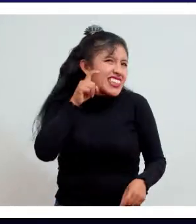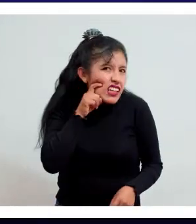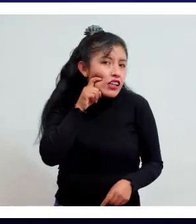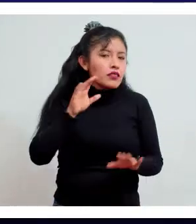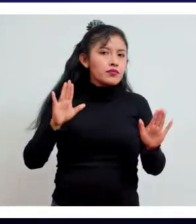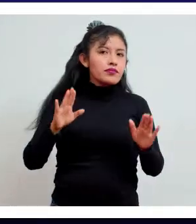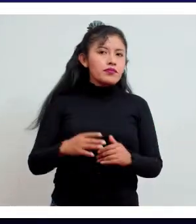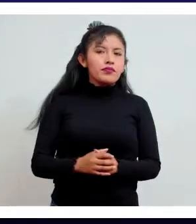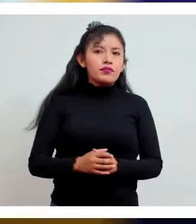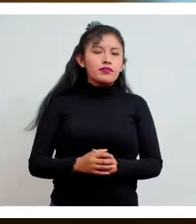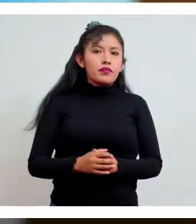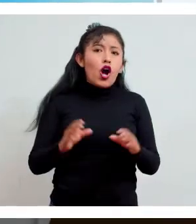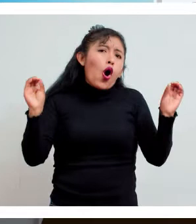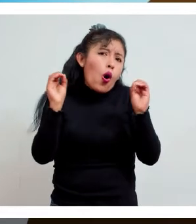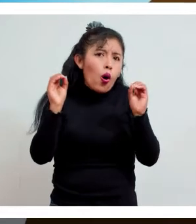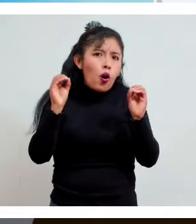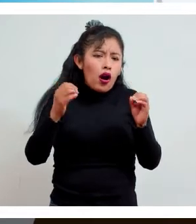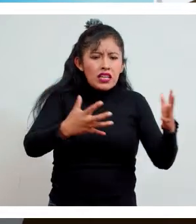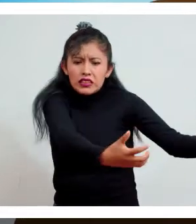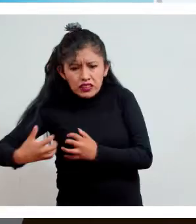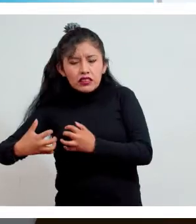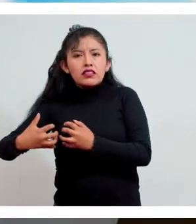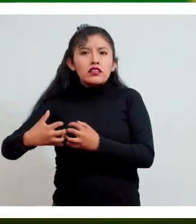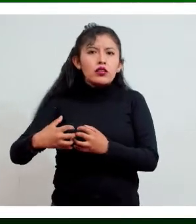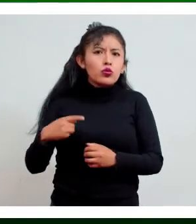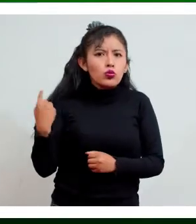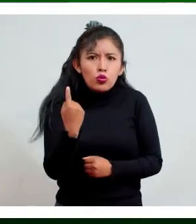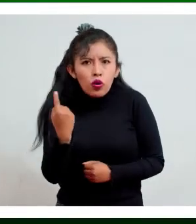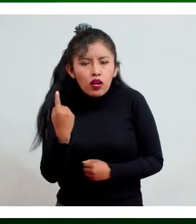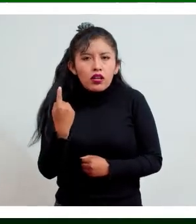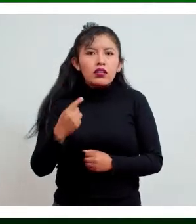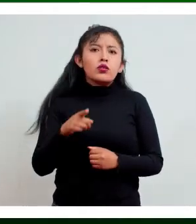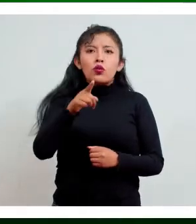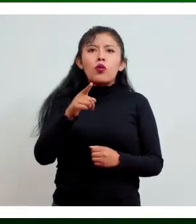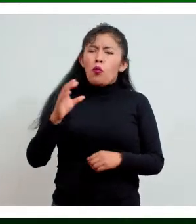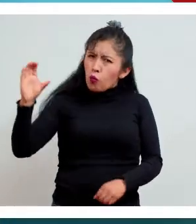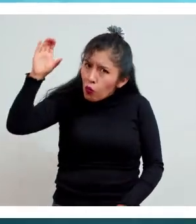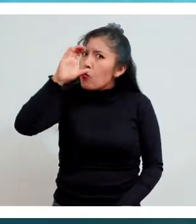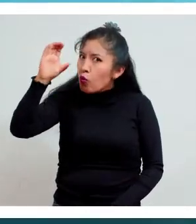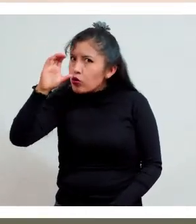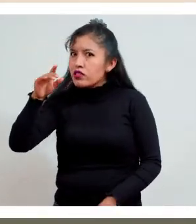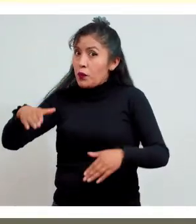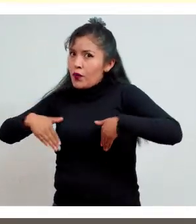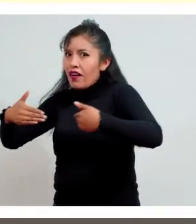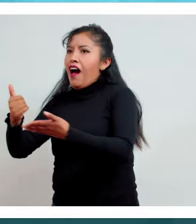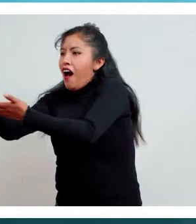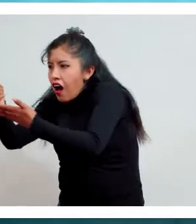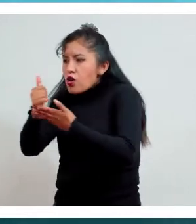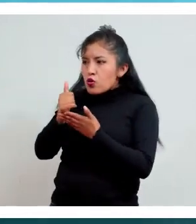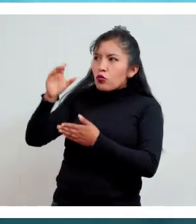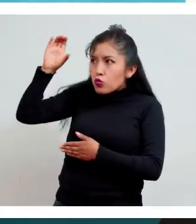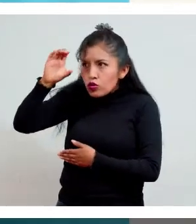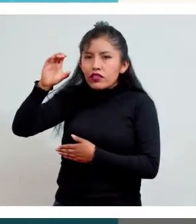manamunaktiki llamisunki chayqa, wasi chayquita y maikita pasqachusunki chayqa, yanapakuyta mashkhay.